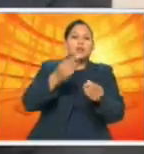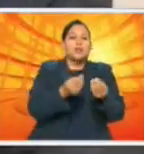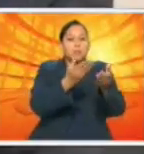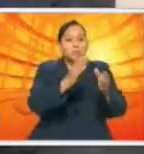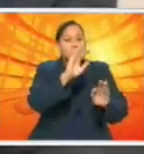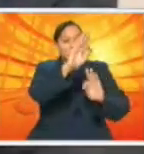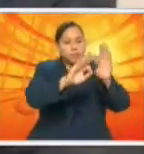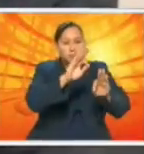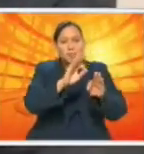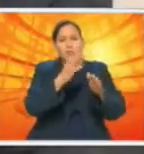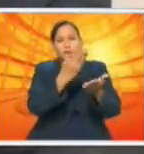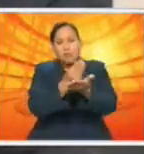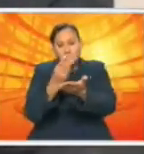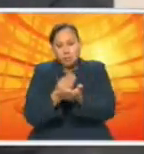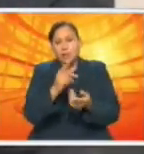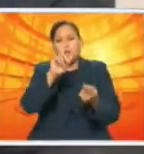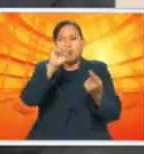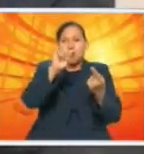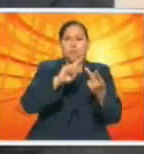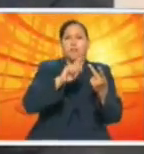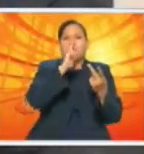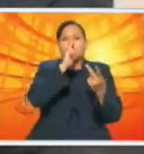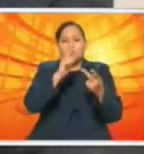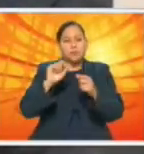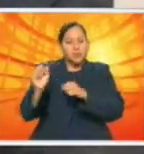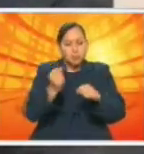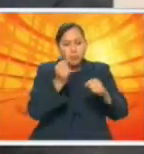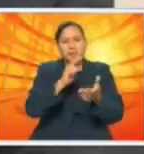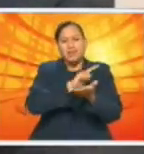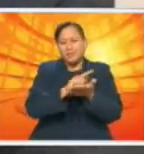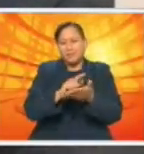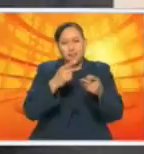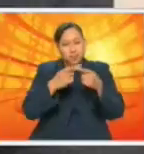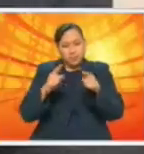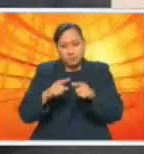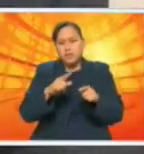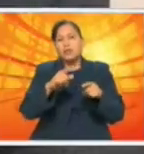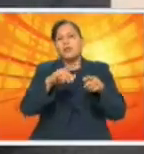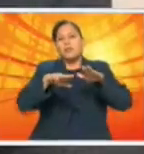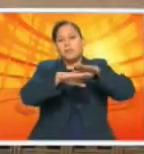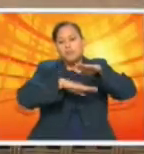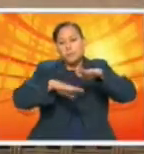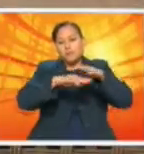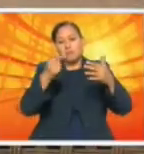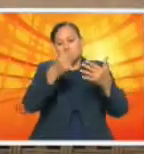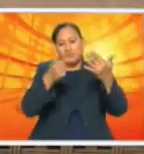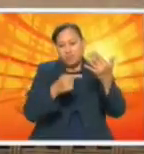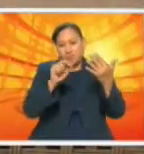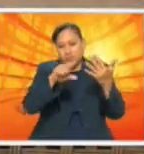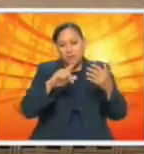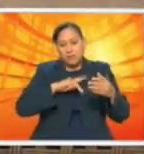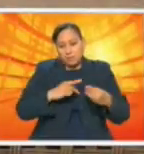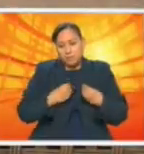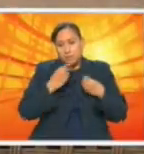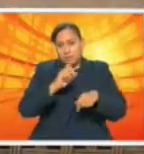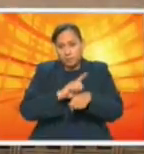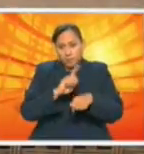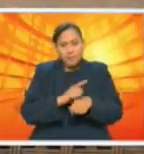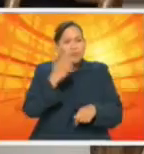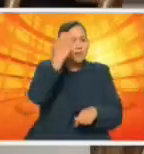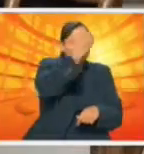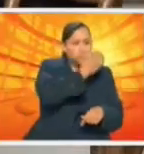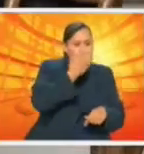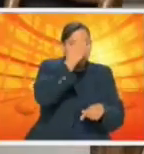públicos. Agua, alumbrado, barrido, limpieza, lo que sea. Los servicios básicos. Básicos, ¿no? básicos, que hacen a tu vida diaria. Y